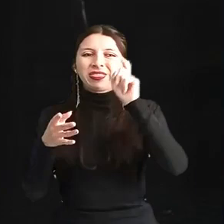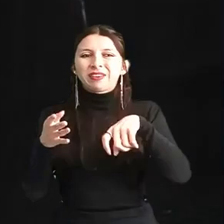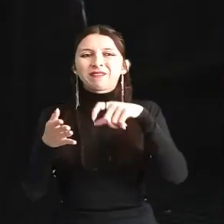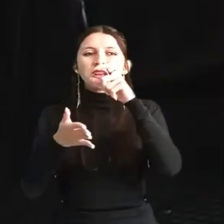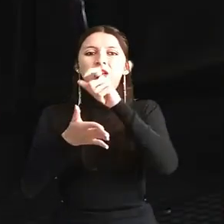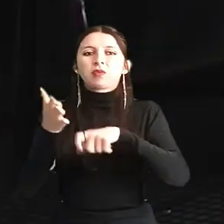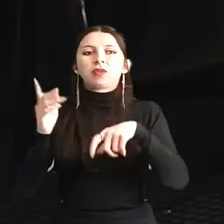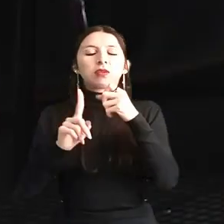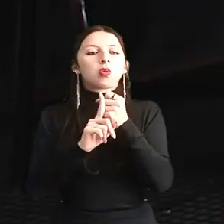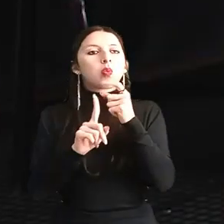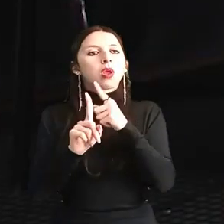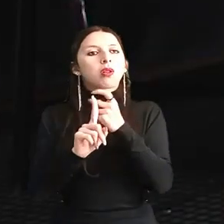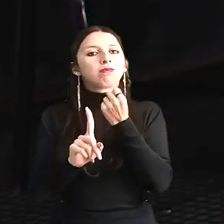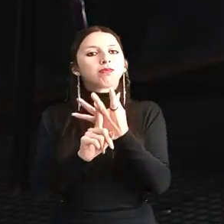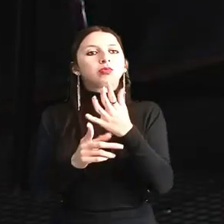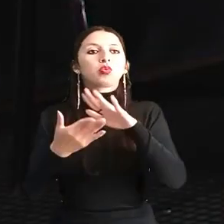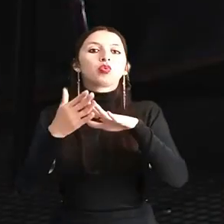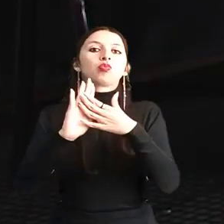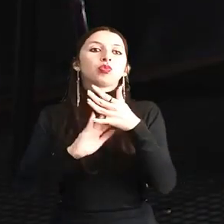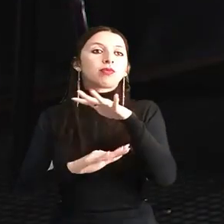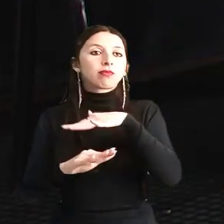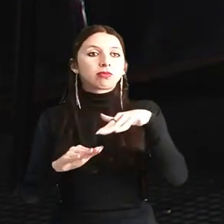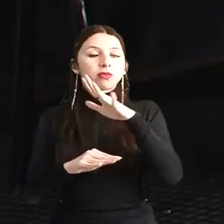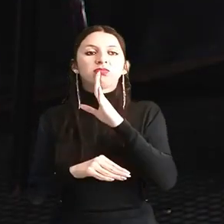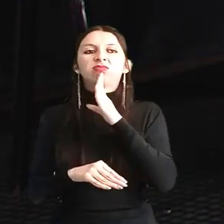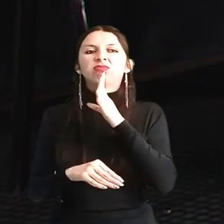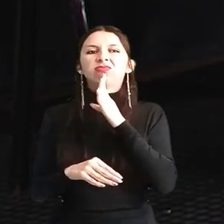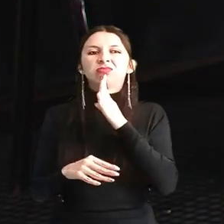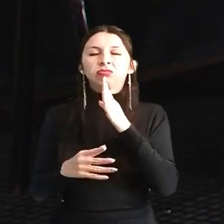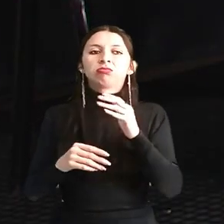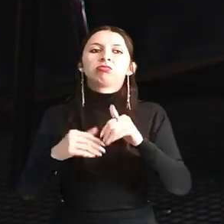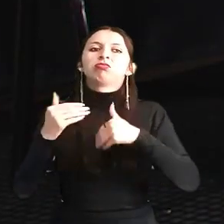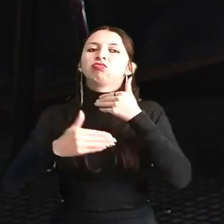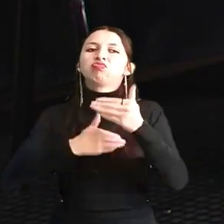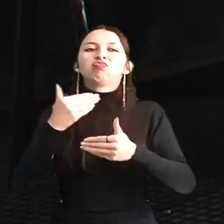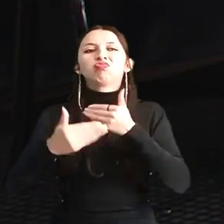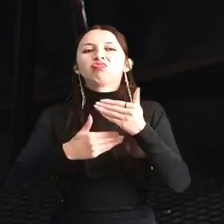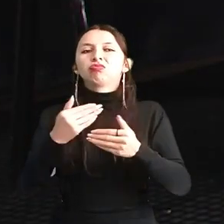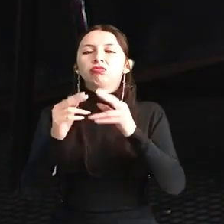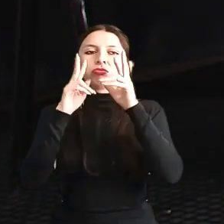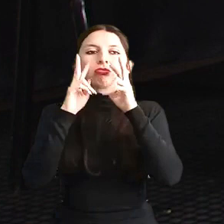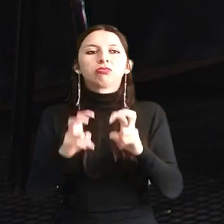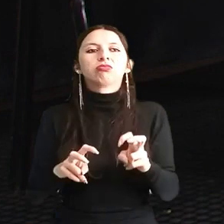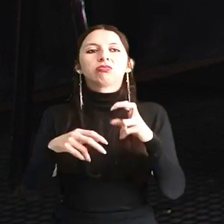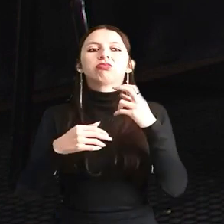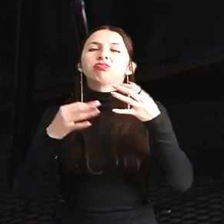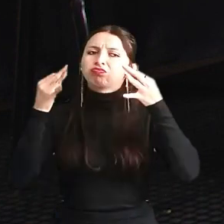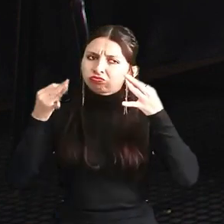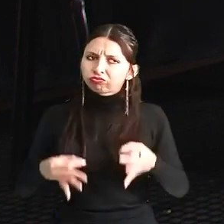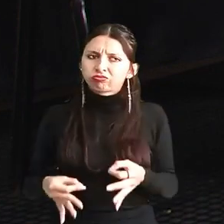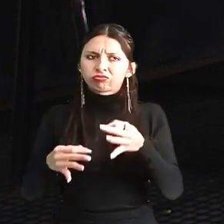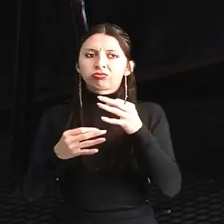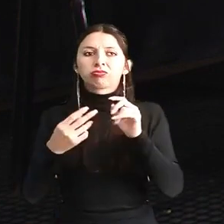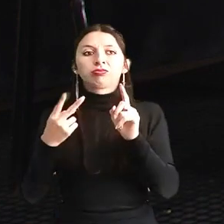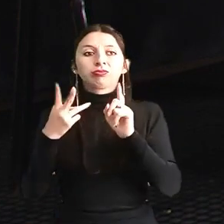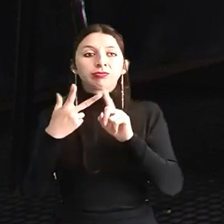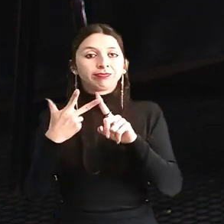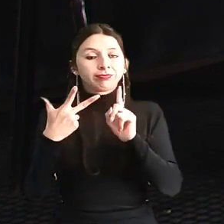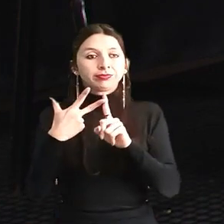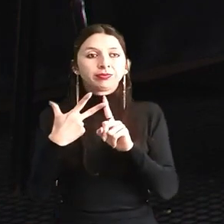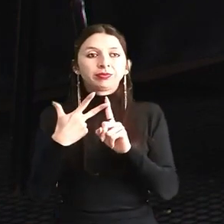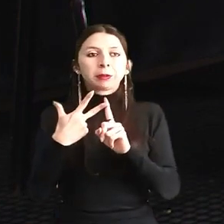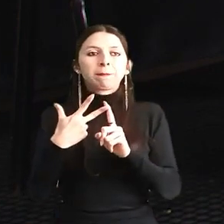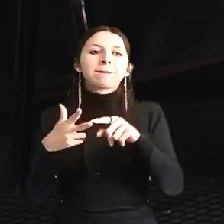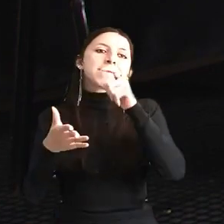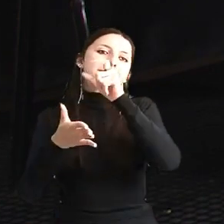son artículos que deben dejar un impacto en la comunidad y que efectivamente quien tiene trayectoria de investigación los puede